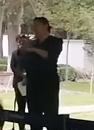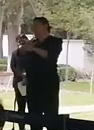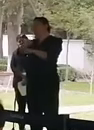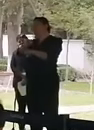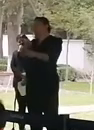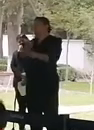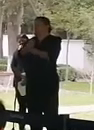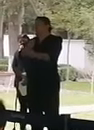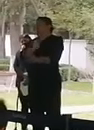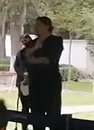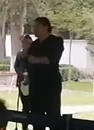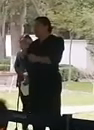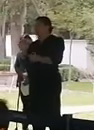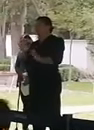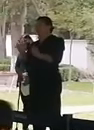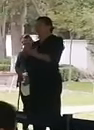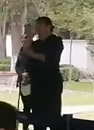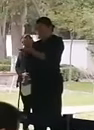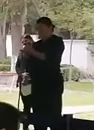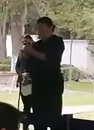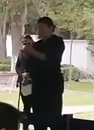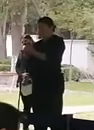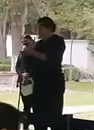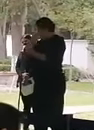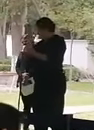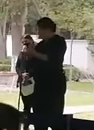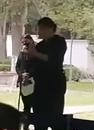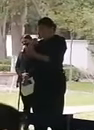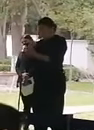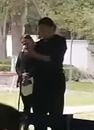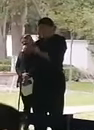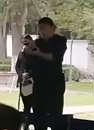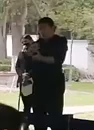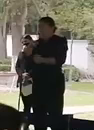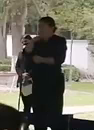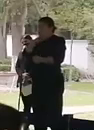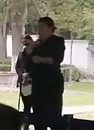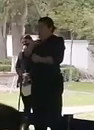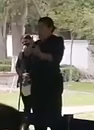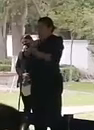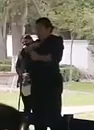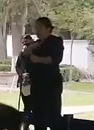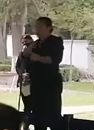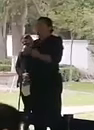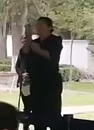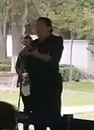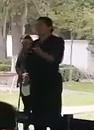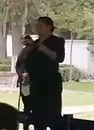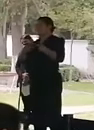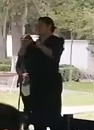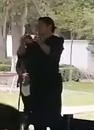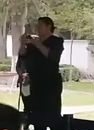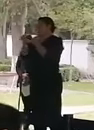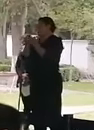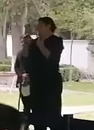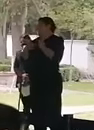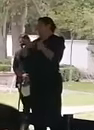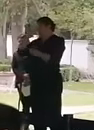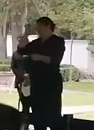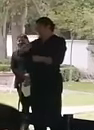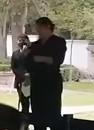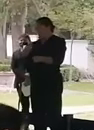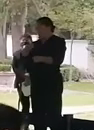la legalización o la ciudadanía a través de usted, a, no solamente a los tlaxcaltecas, sino a los mexicanos en